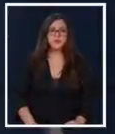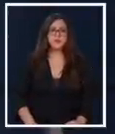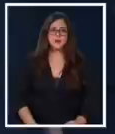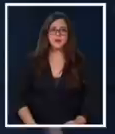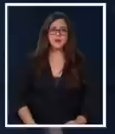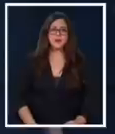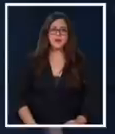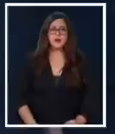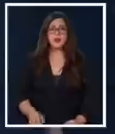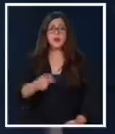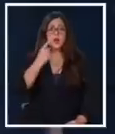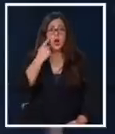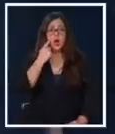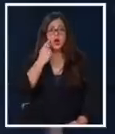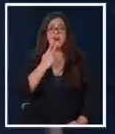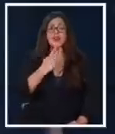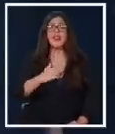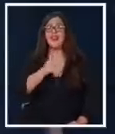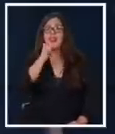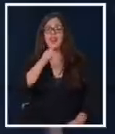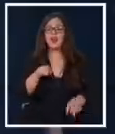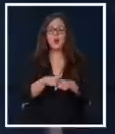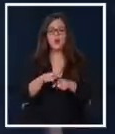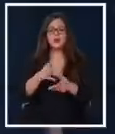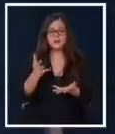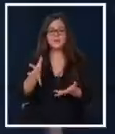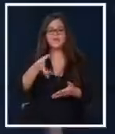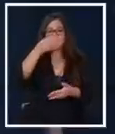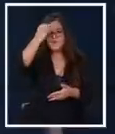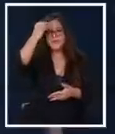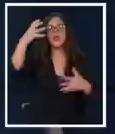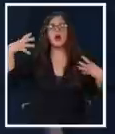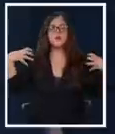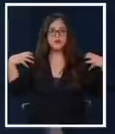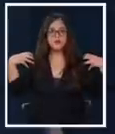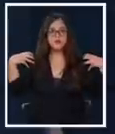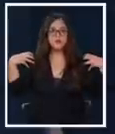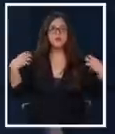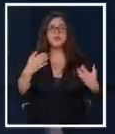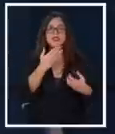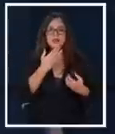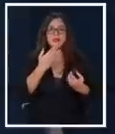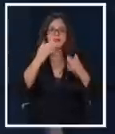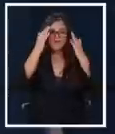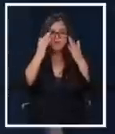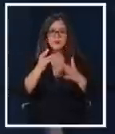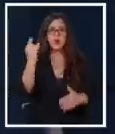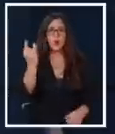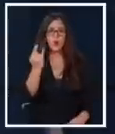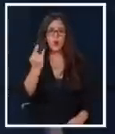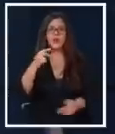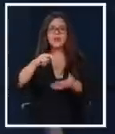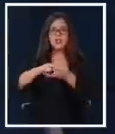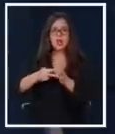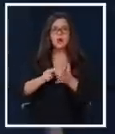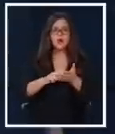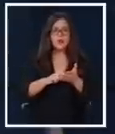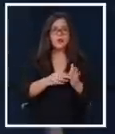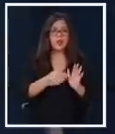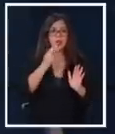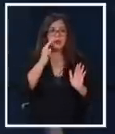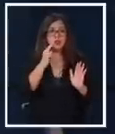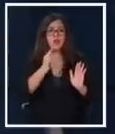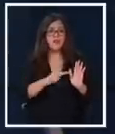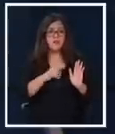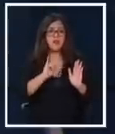el día a día tener la sensación de responsabilidad y de sentido de urgencia respecto de problemas que son tan disímiles y